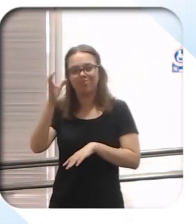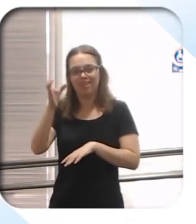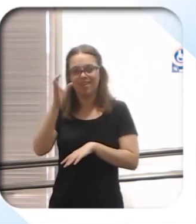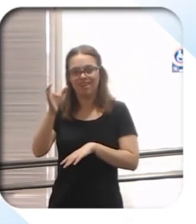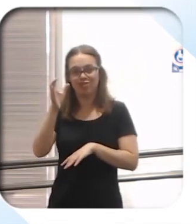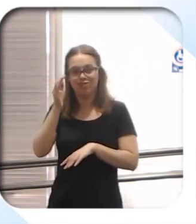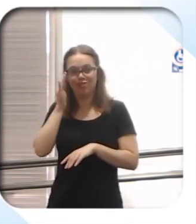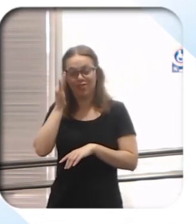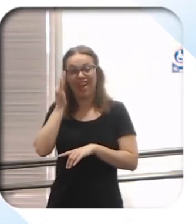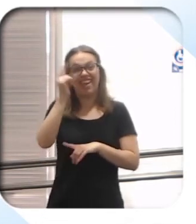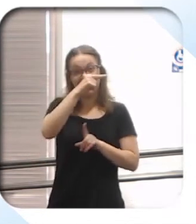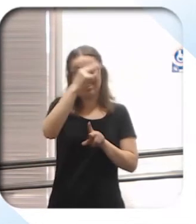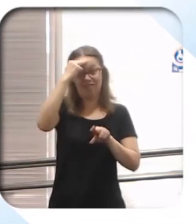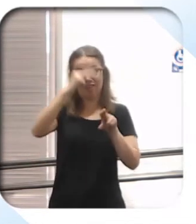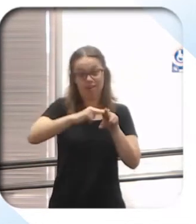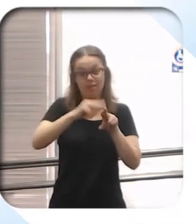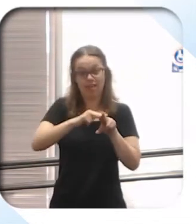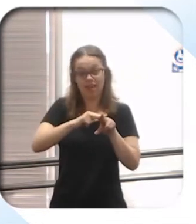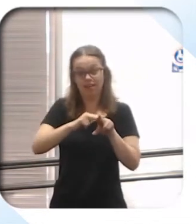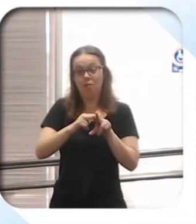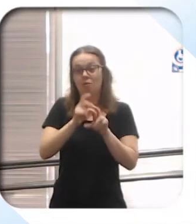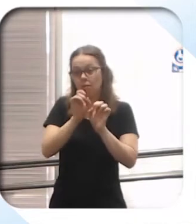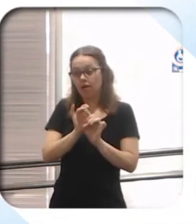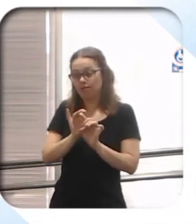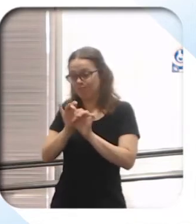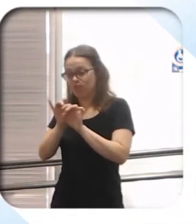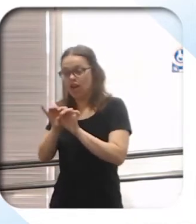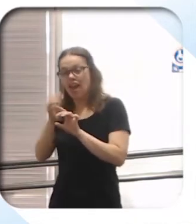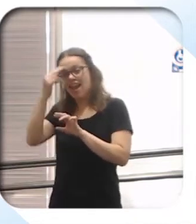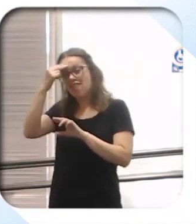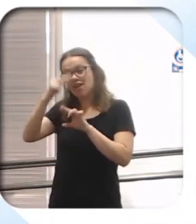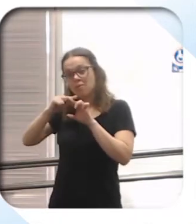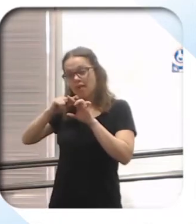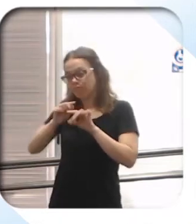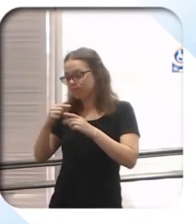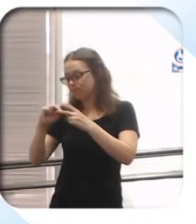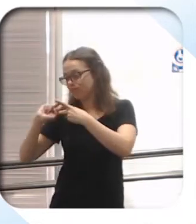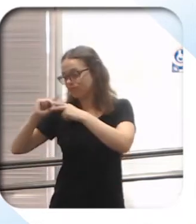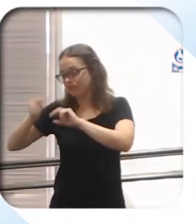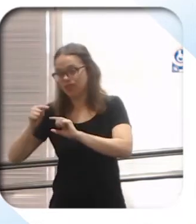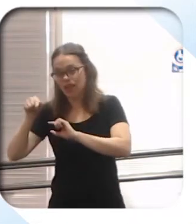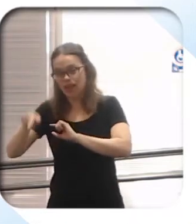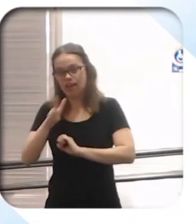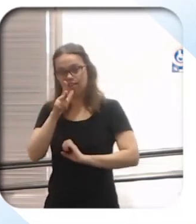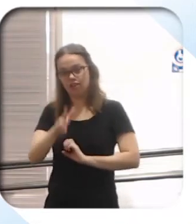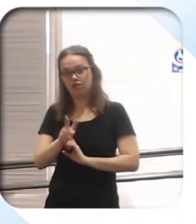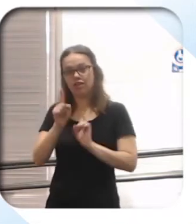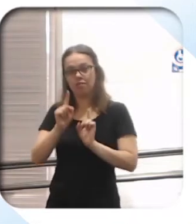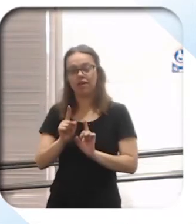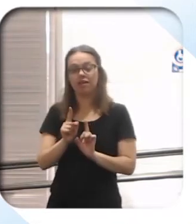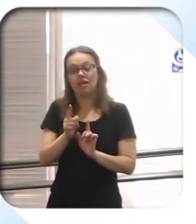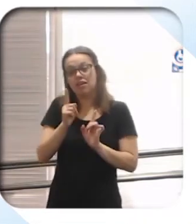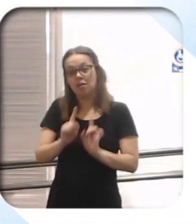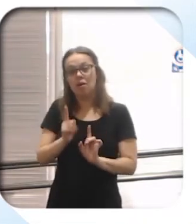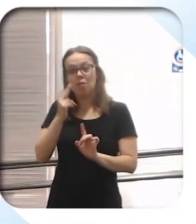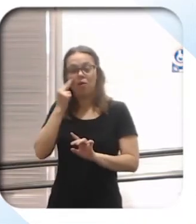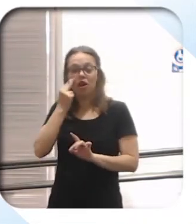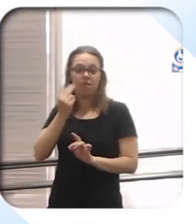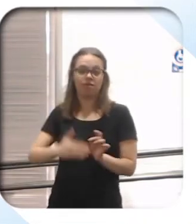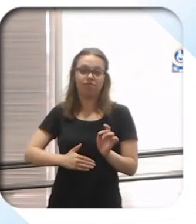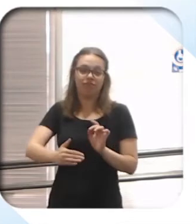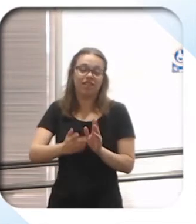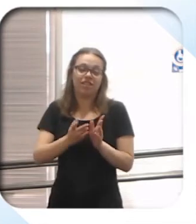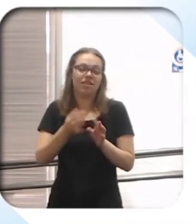Meningocel, posibilidad de transmitir la patología, posibles infecciones urinarias en el embarazo y seguramente